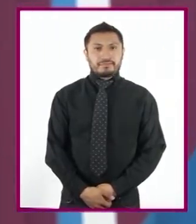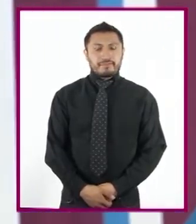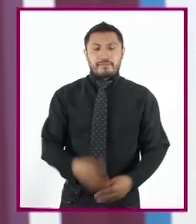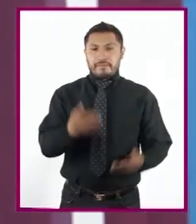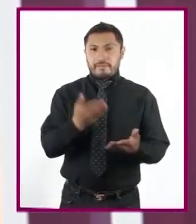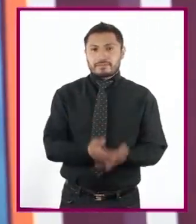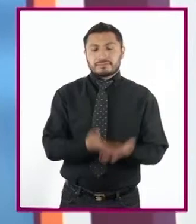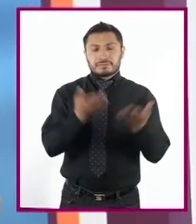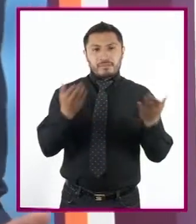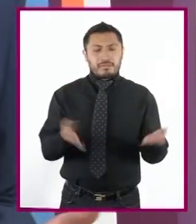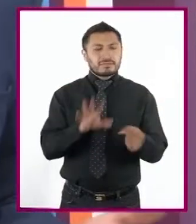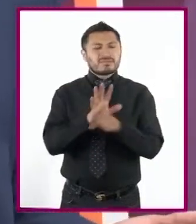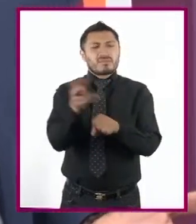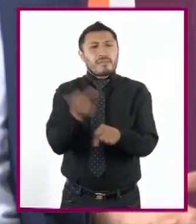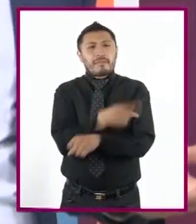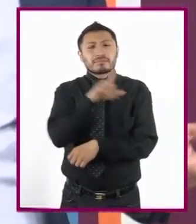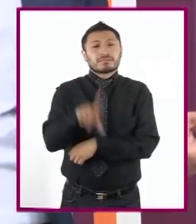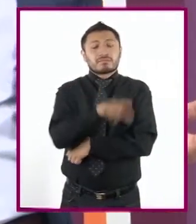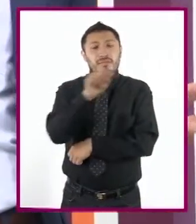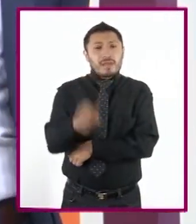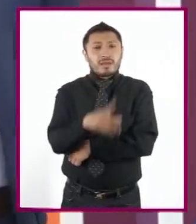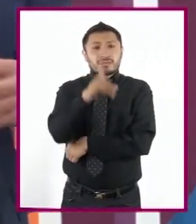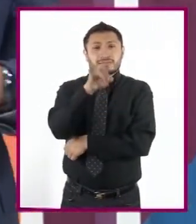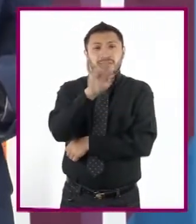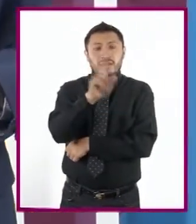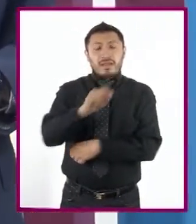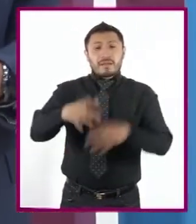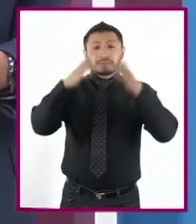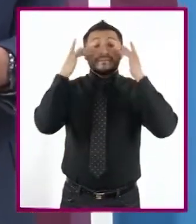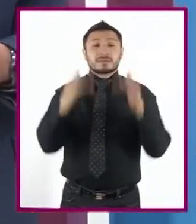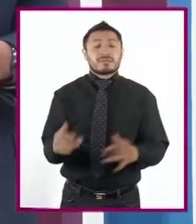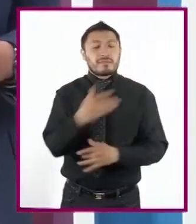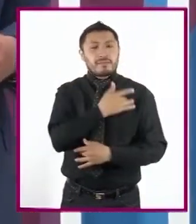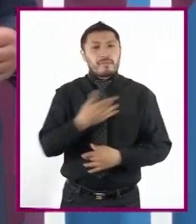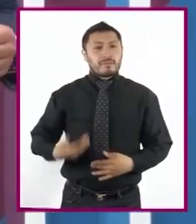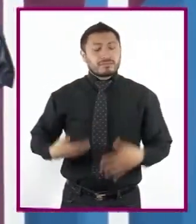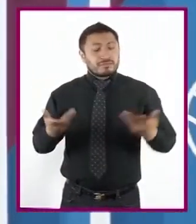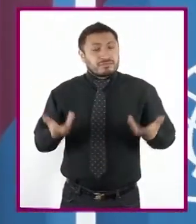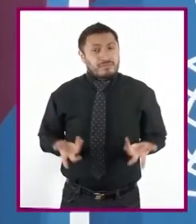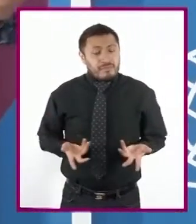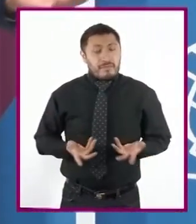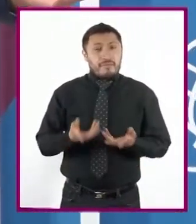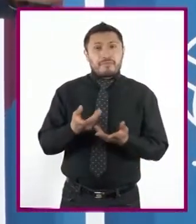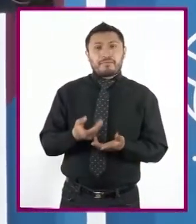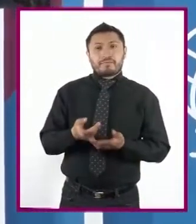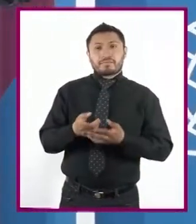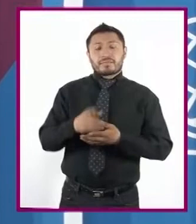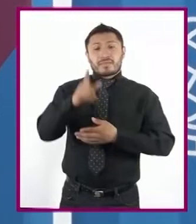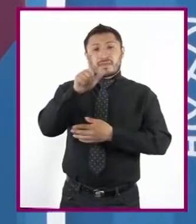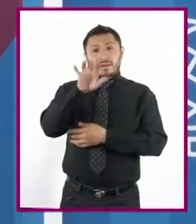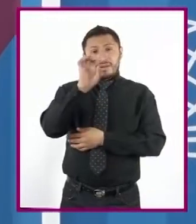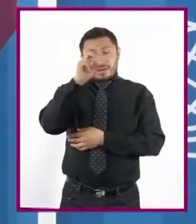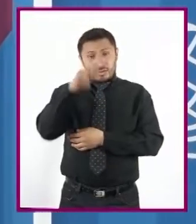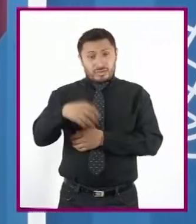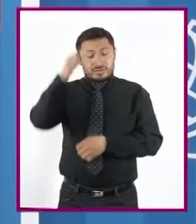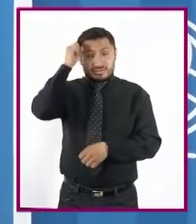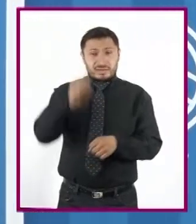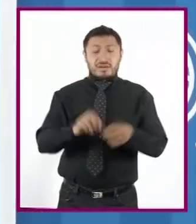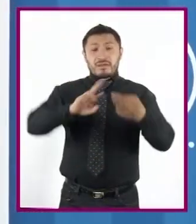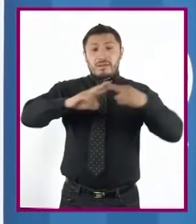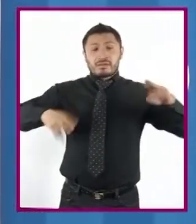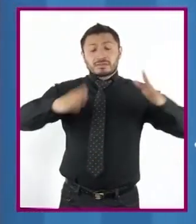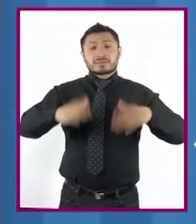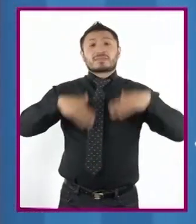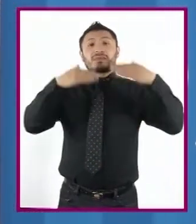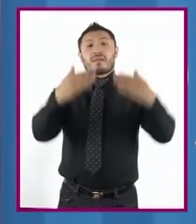Ahora, ¿qué ocurrió después de que renunciara Porfirio Díaz a la presidencia? Francisco León de la Barra, secretario de Relaciones